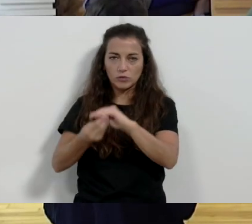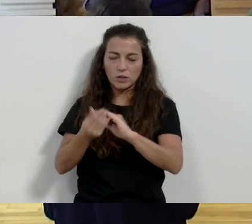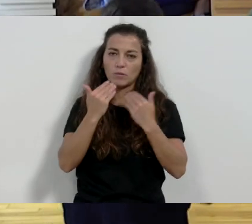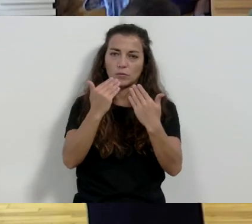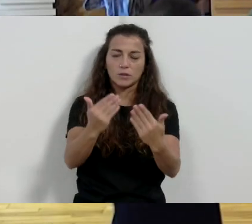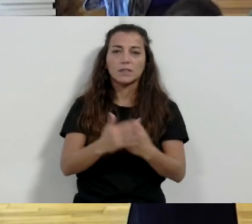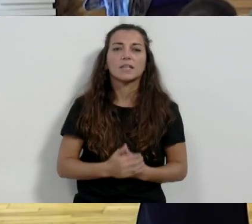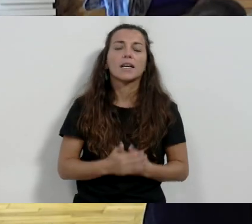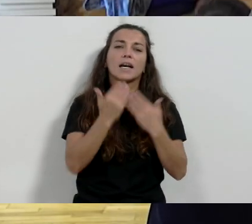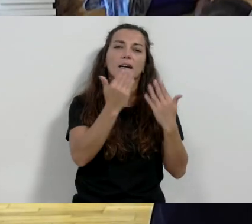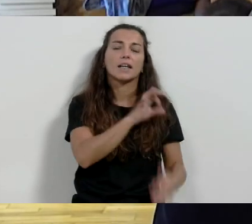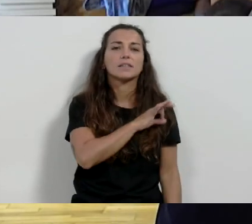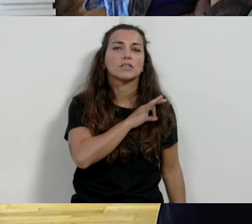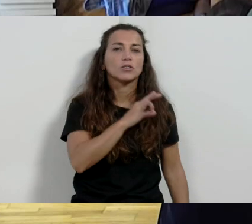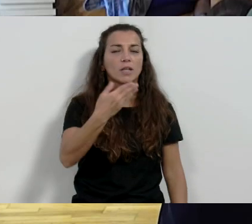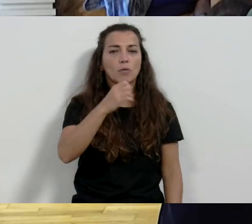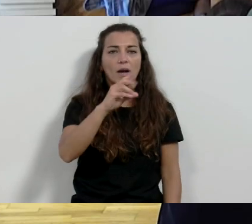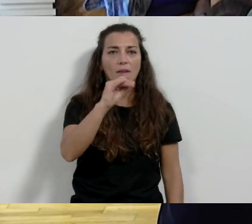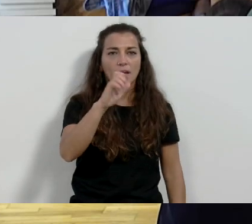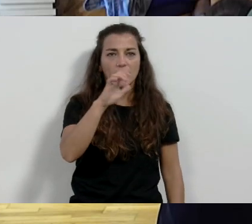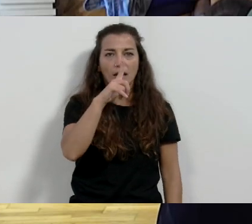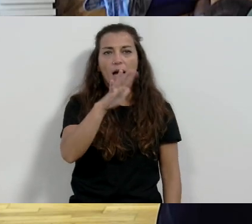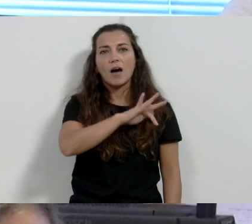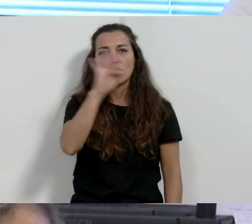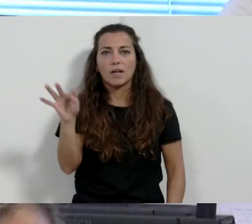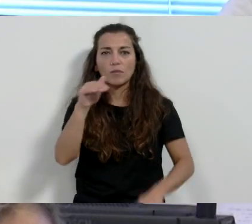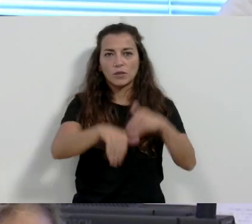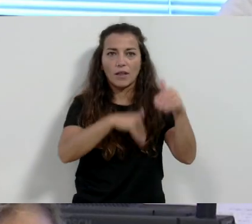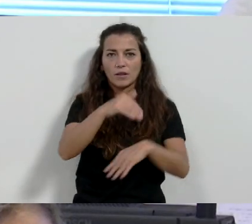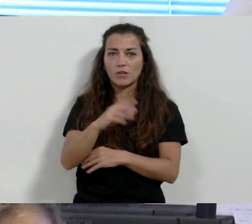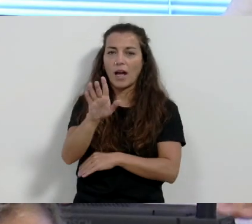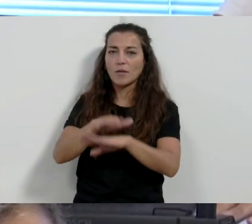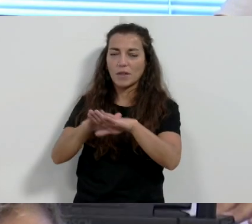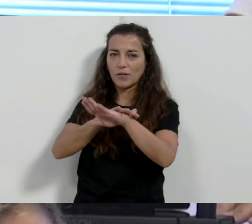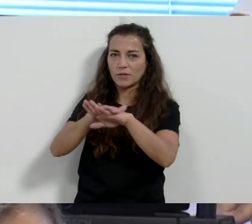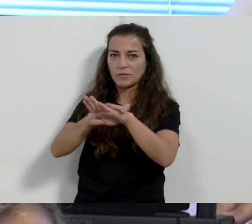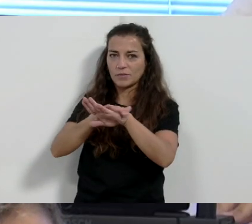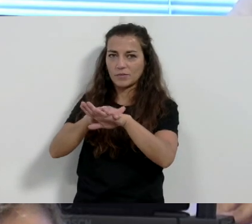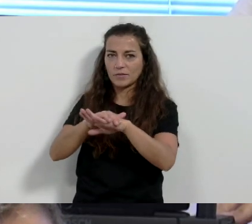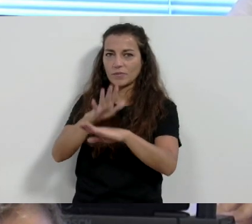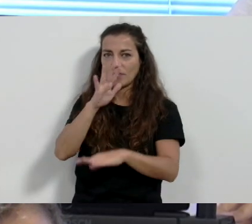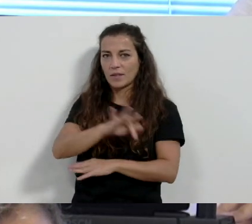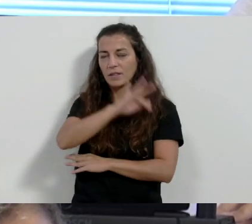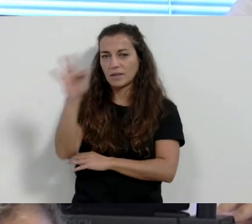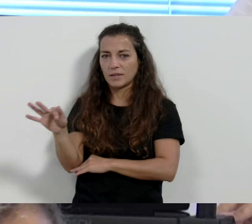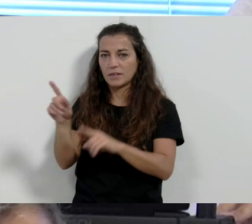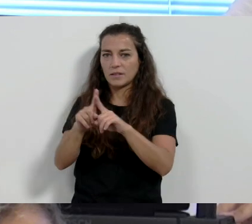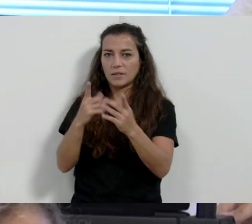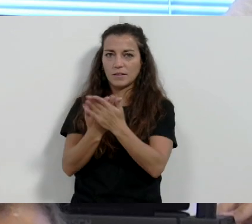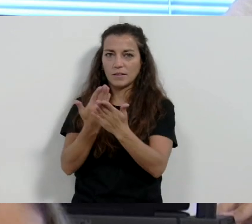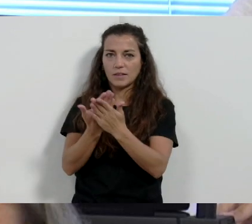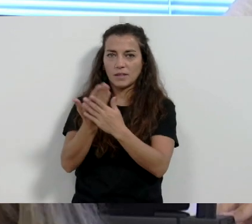a la votación de este punto. Ay, perdón. Tiene la palabra para cerrar la